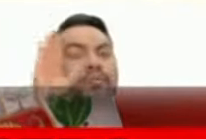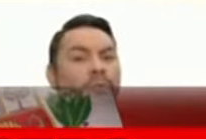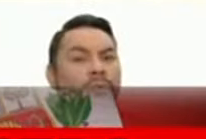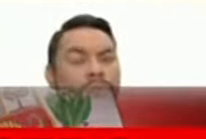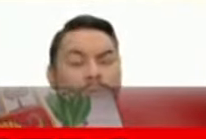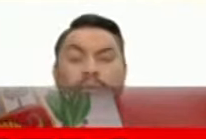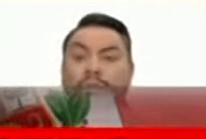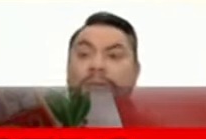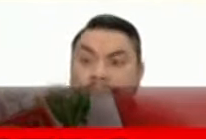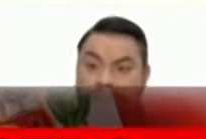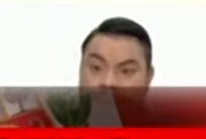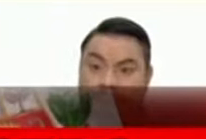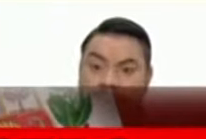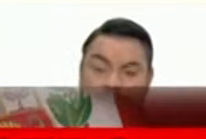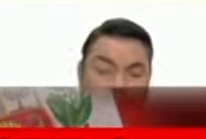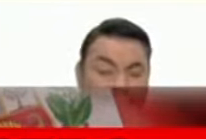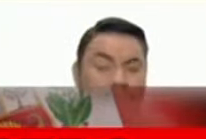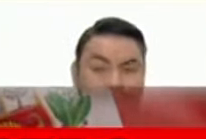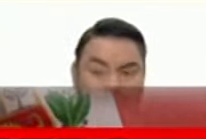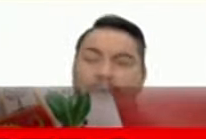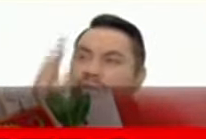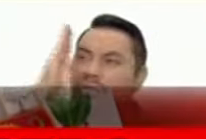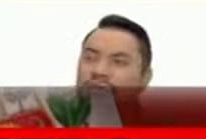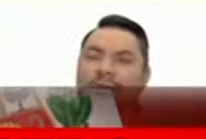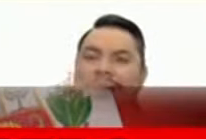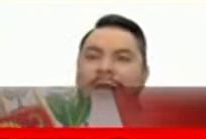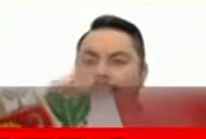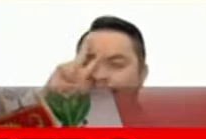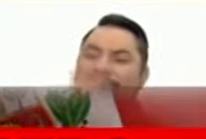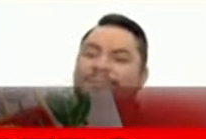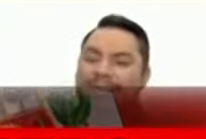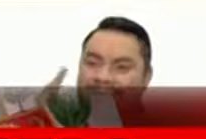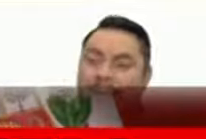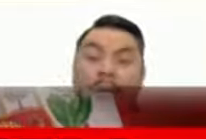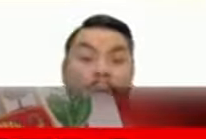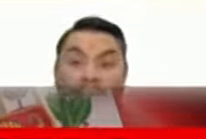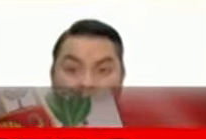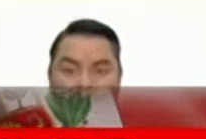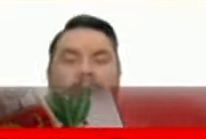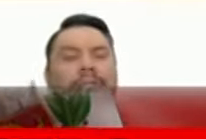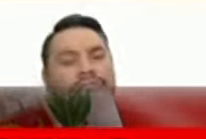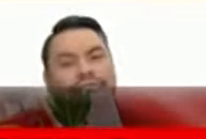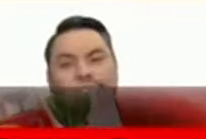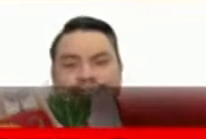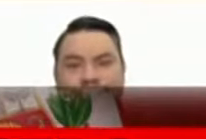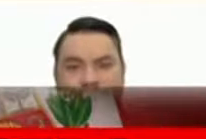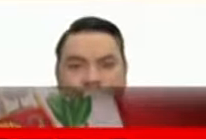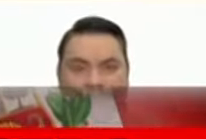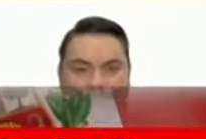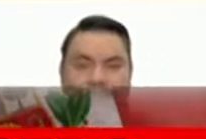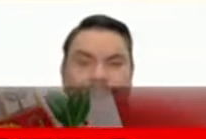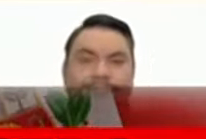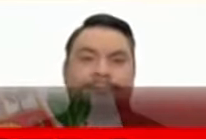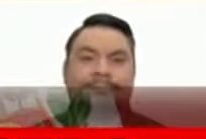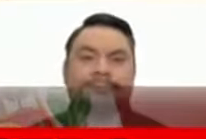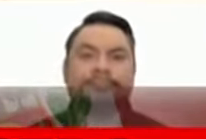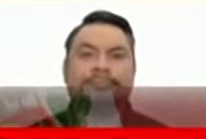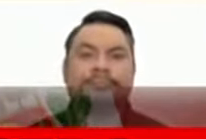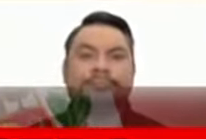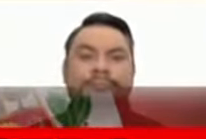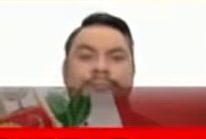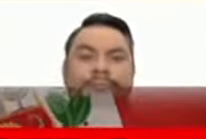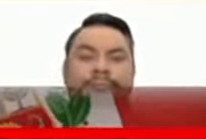así lo hiciera, que Dios y la patria lo premien, y si no, se lo demanden. Y de esta manera